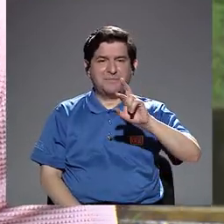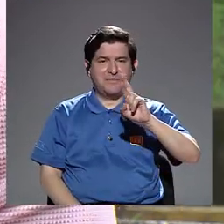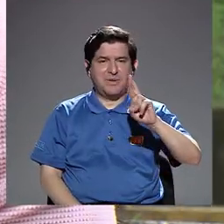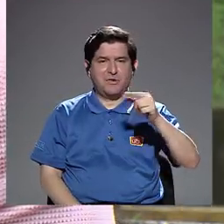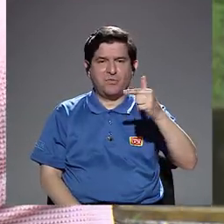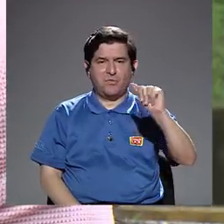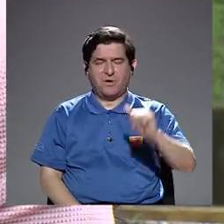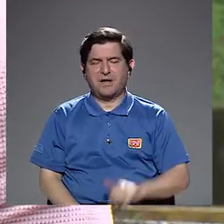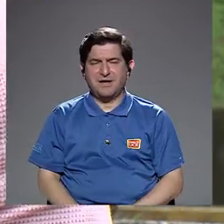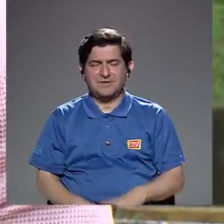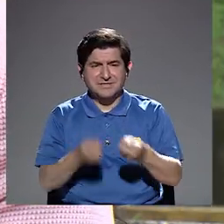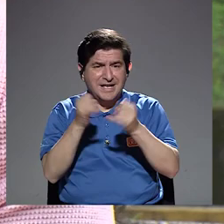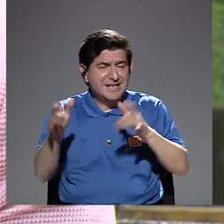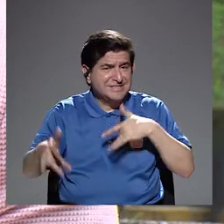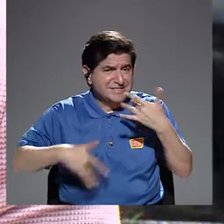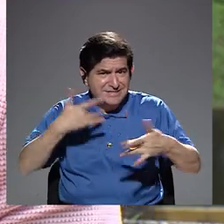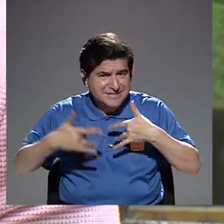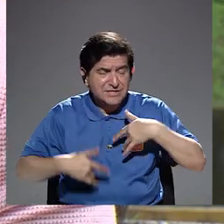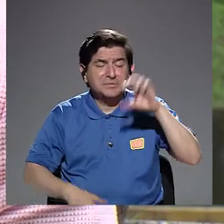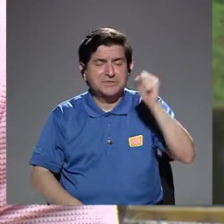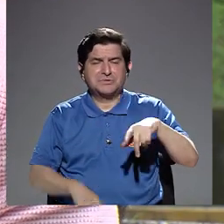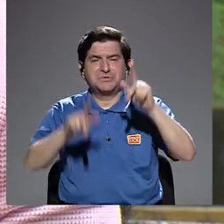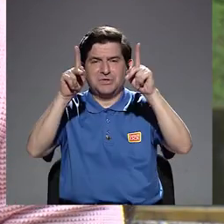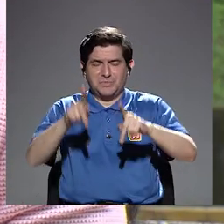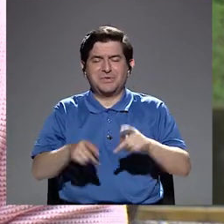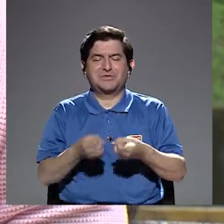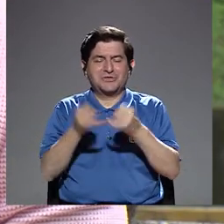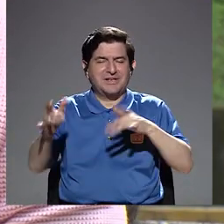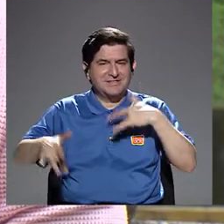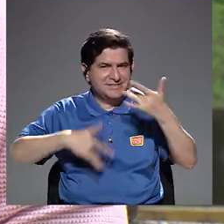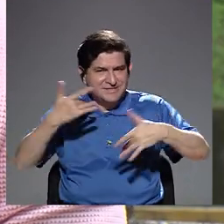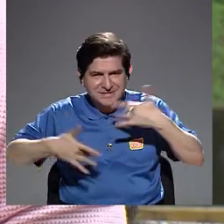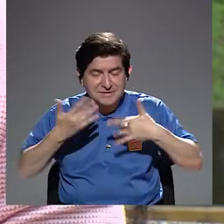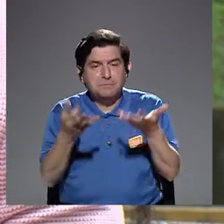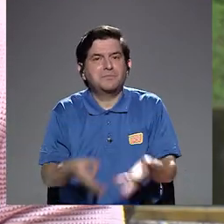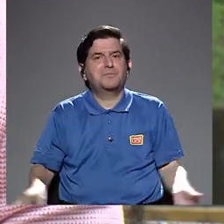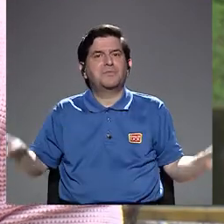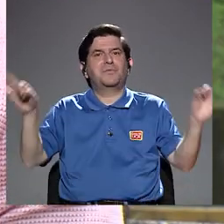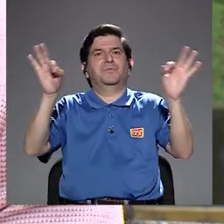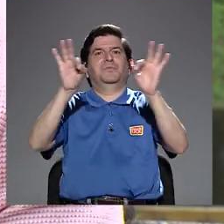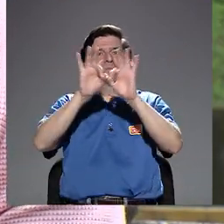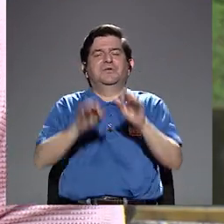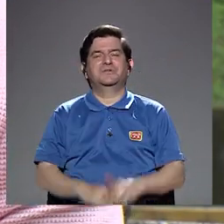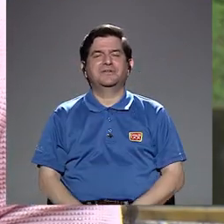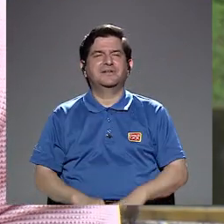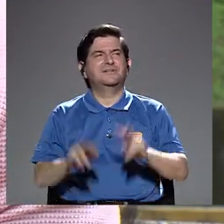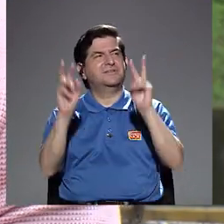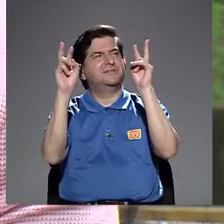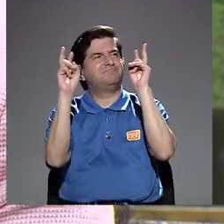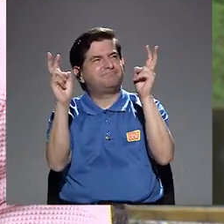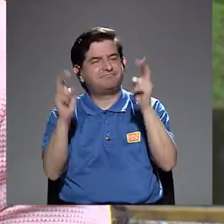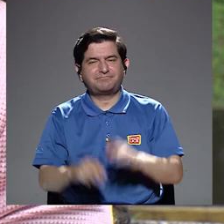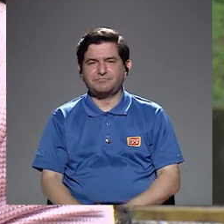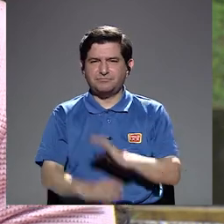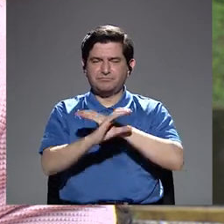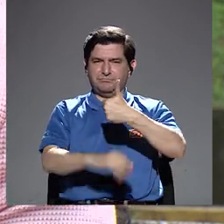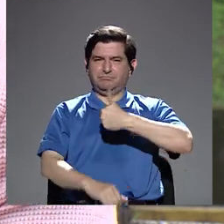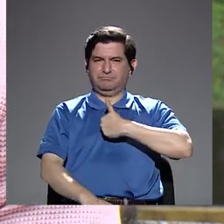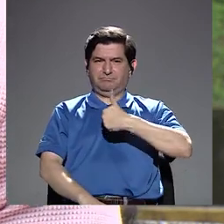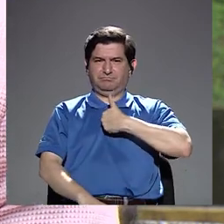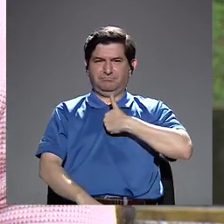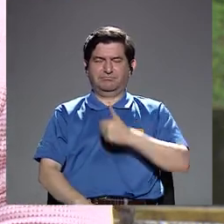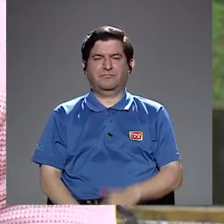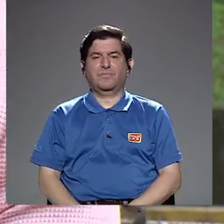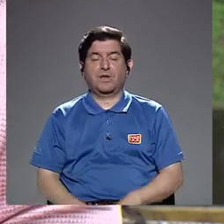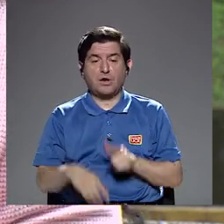nivel propiamente general. Asintomáticos. Exacto, entonces son las personas asintomáticas, que por eso es muy importante un tema del autocuidado, un